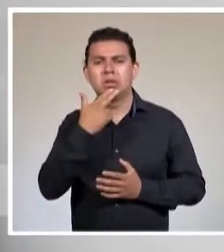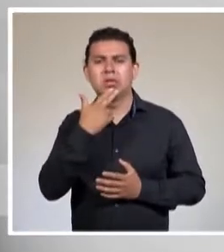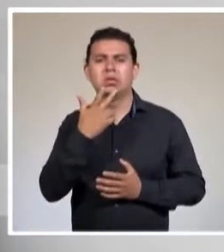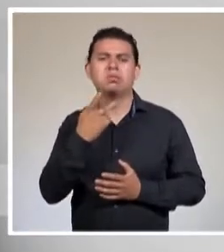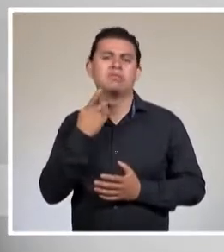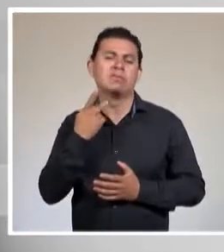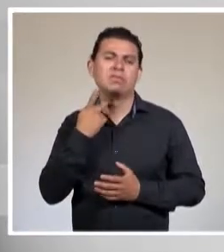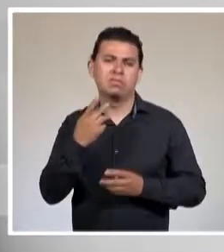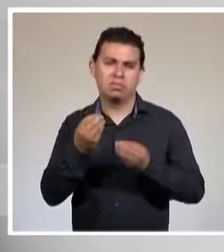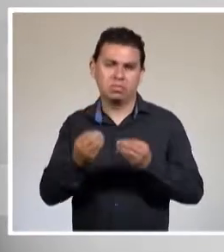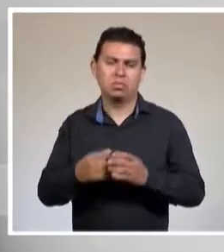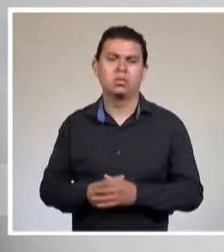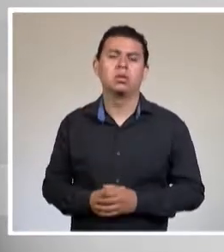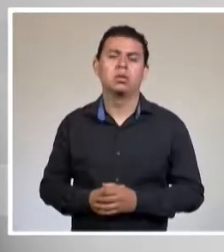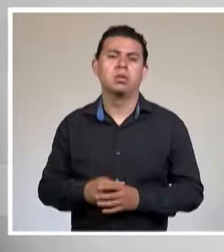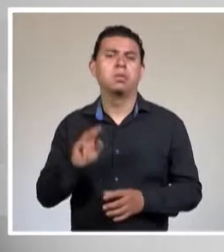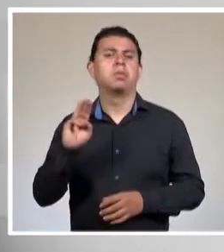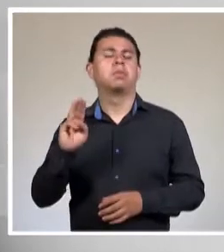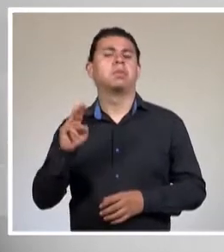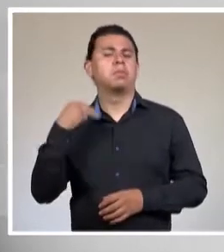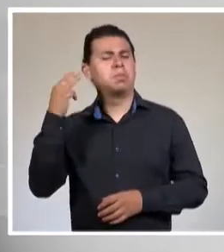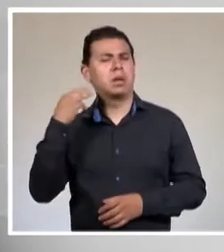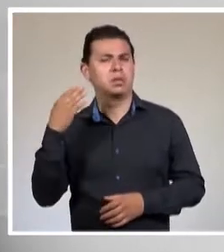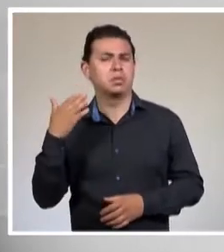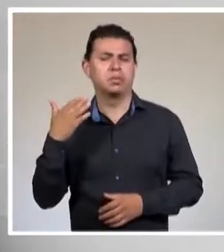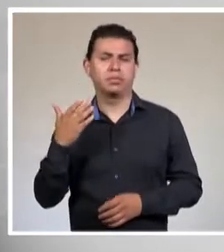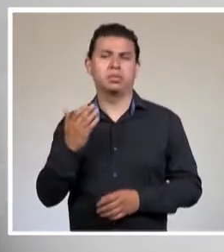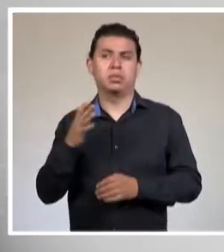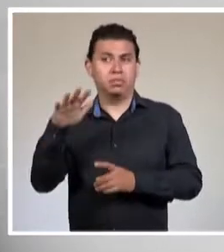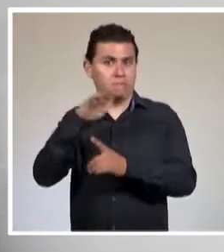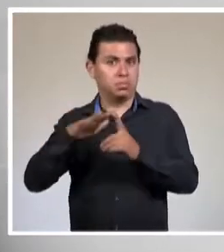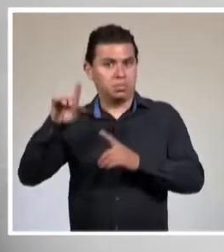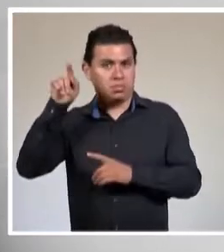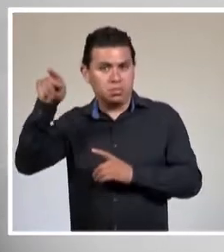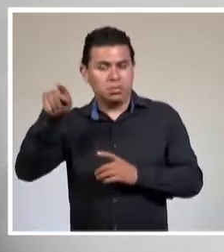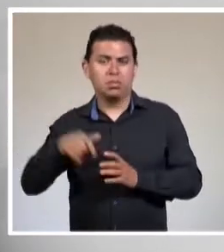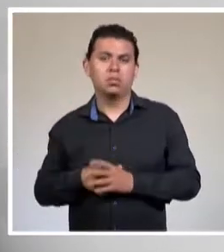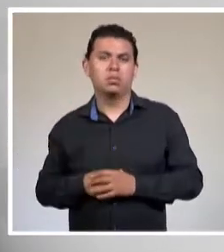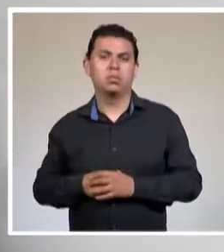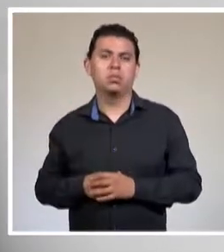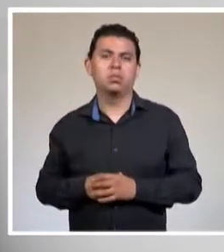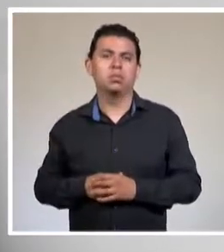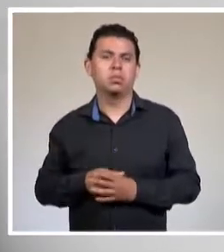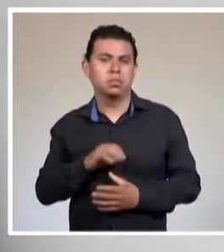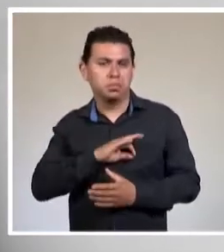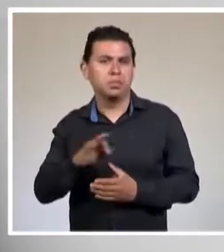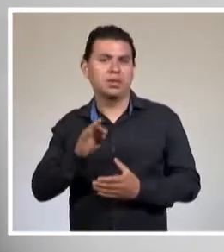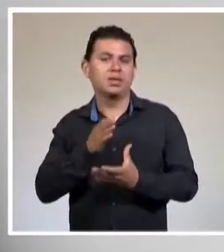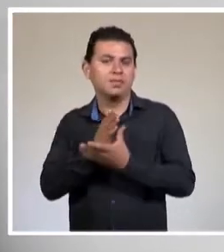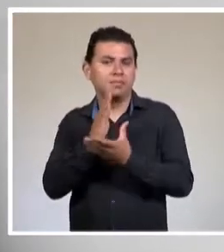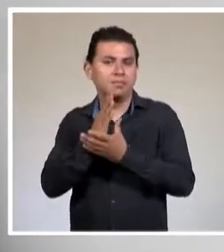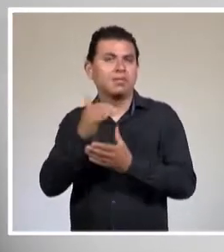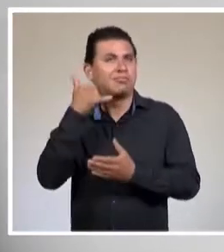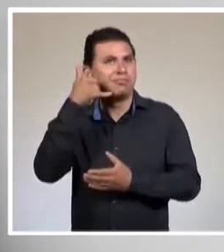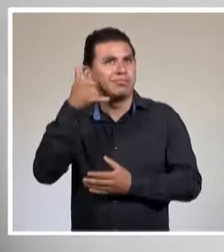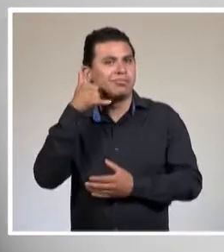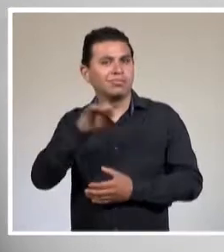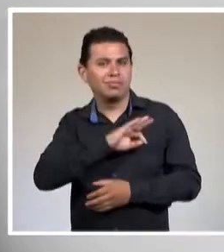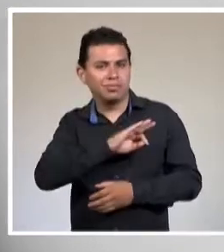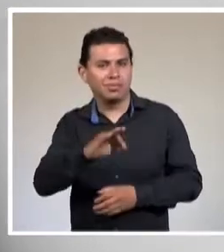a finales de marzo del presente año esta comunidad tuvo acceso a los servicios de telefonía móvil